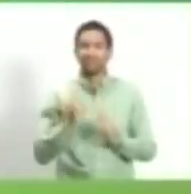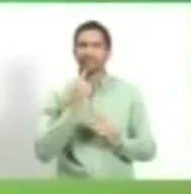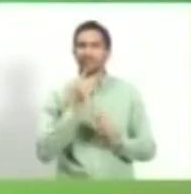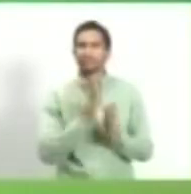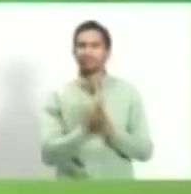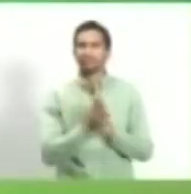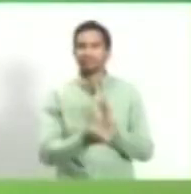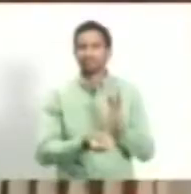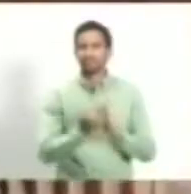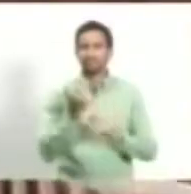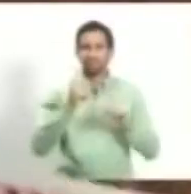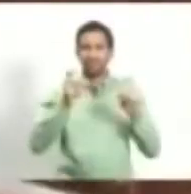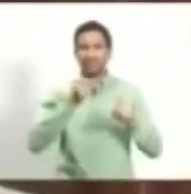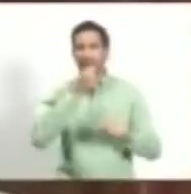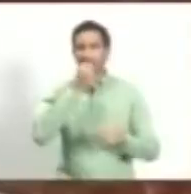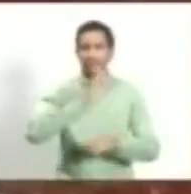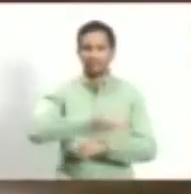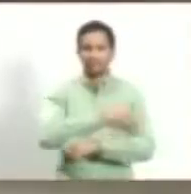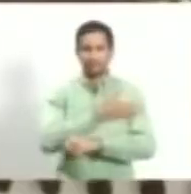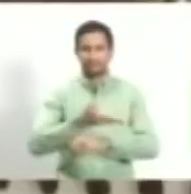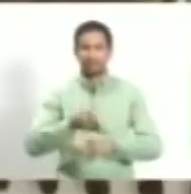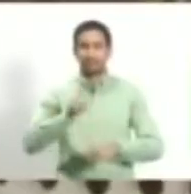Aire.